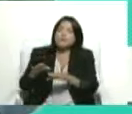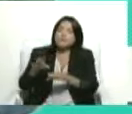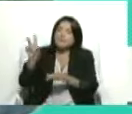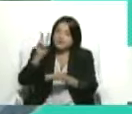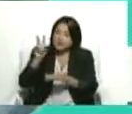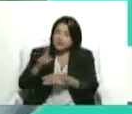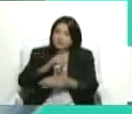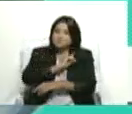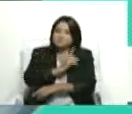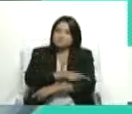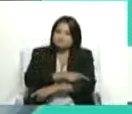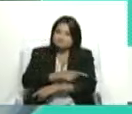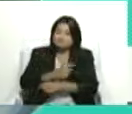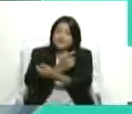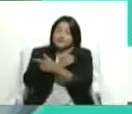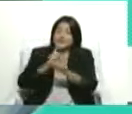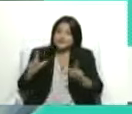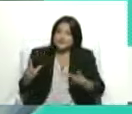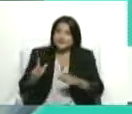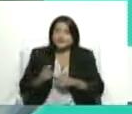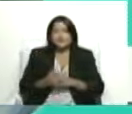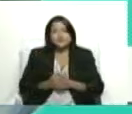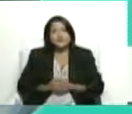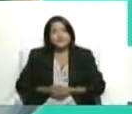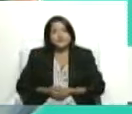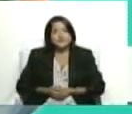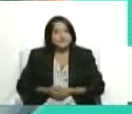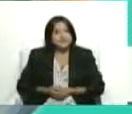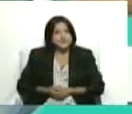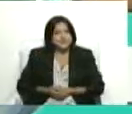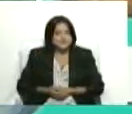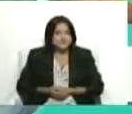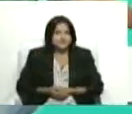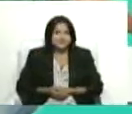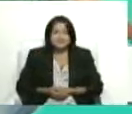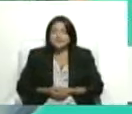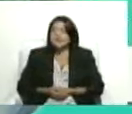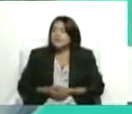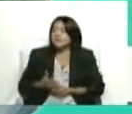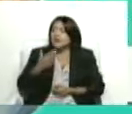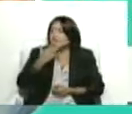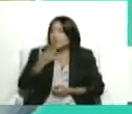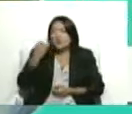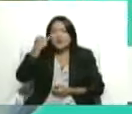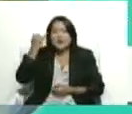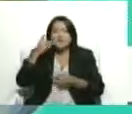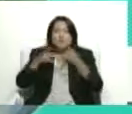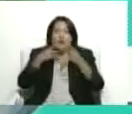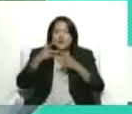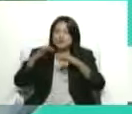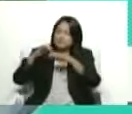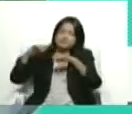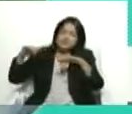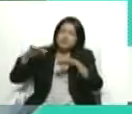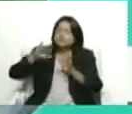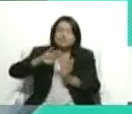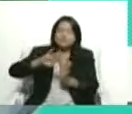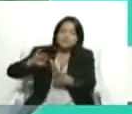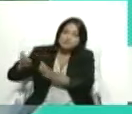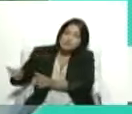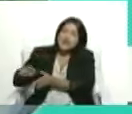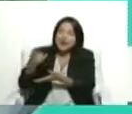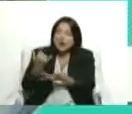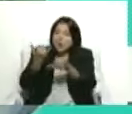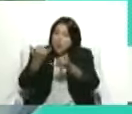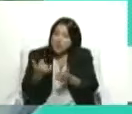la soberanía. Cuando la patria llama, todas y todos los venezolanos tenemos que dejar nuestras diferencias a un lado, dar un paso adelante y decir,